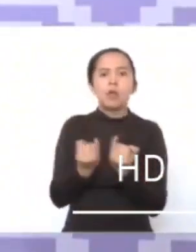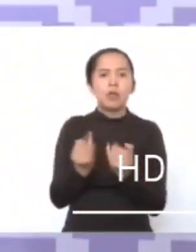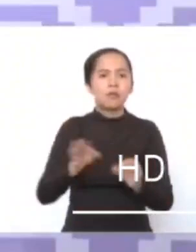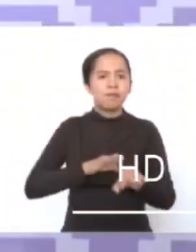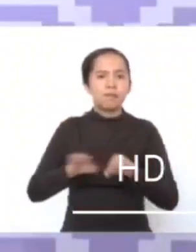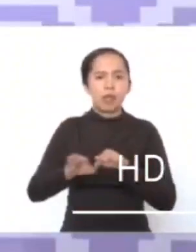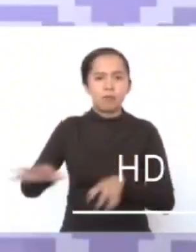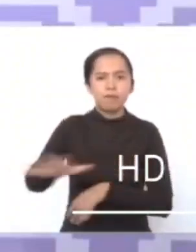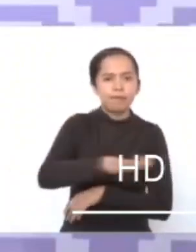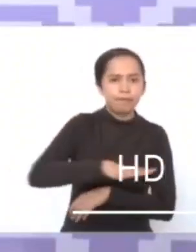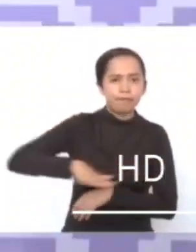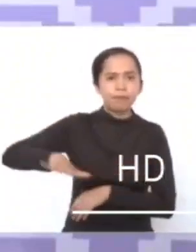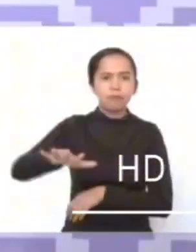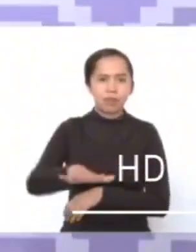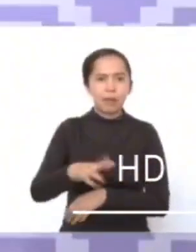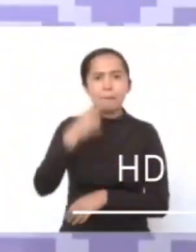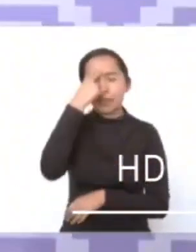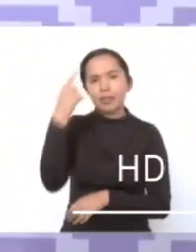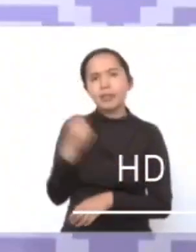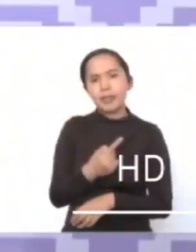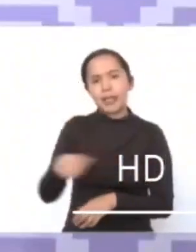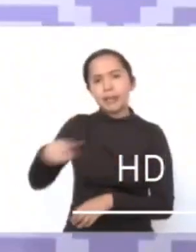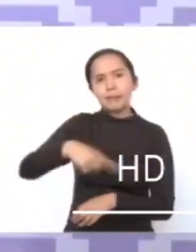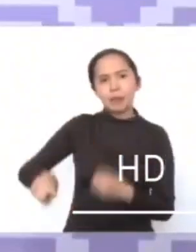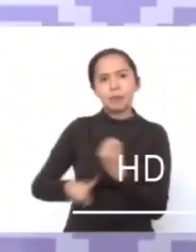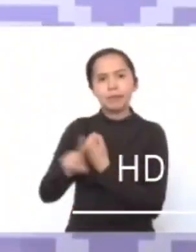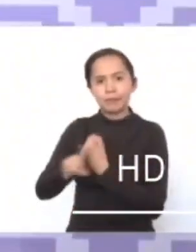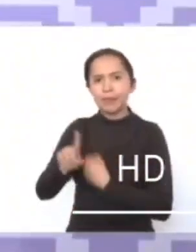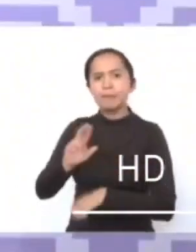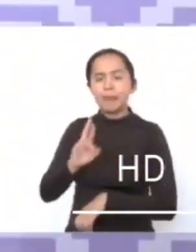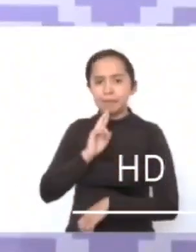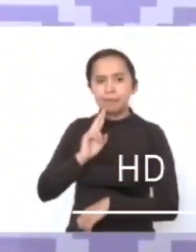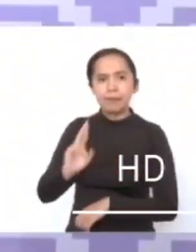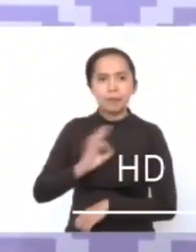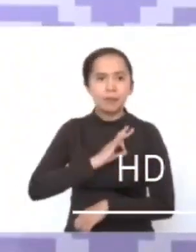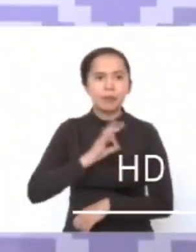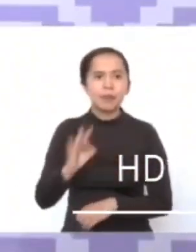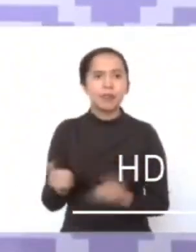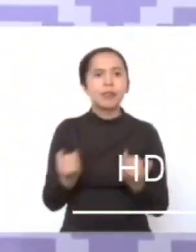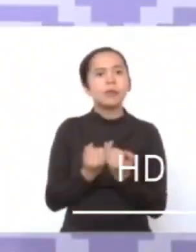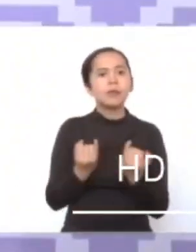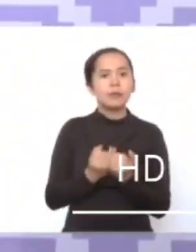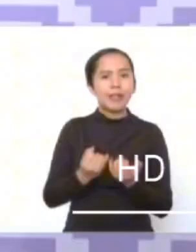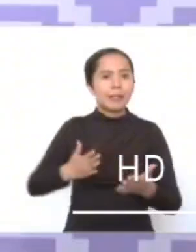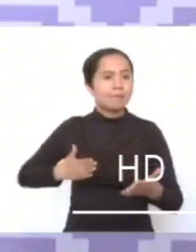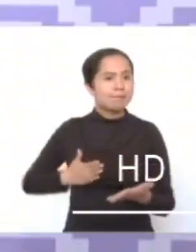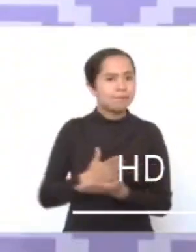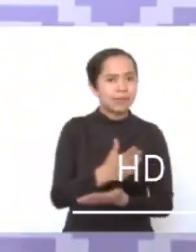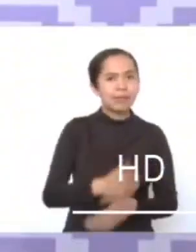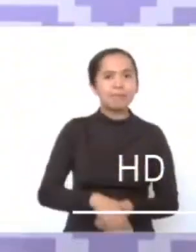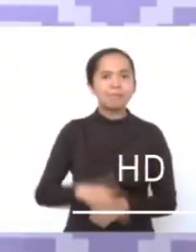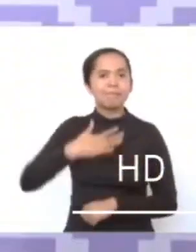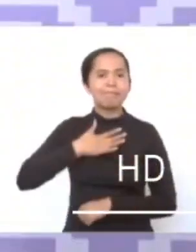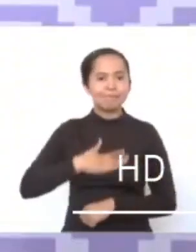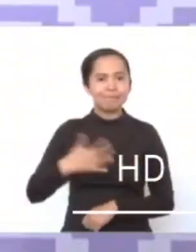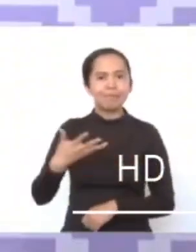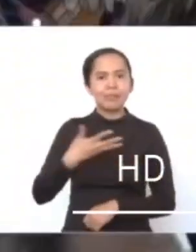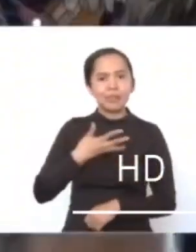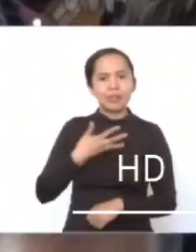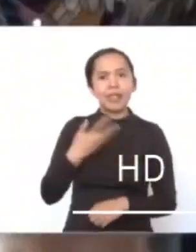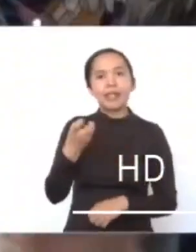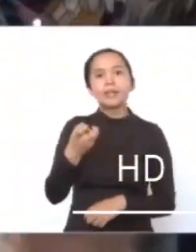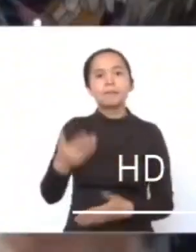trabajo territorial para atender las causas es prevención. El acceso a la justicia es